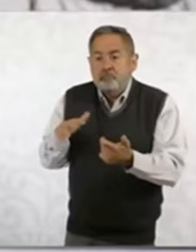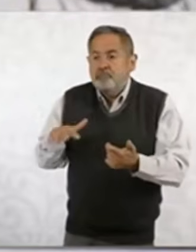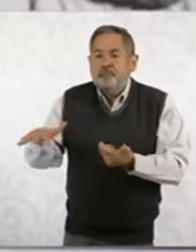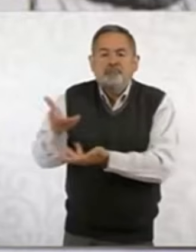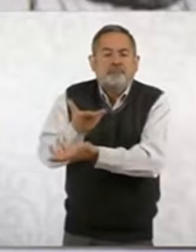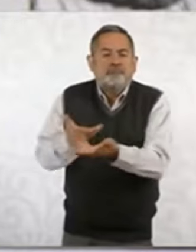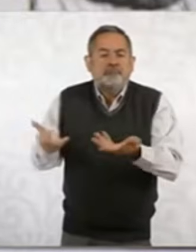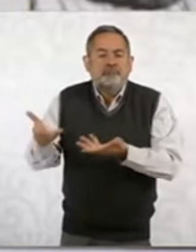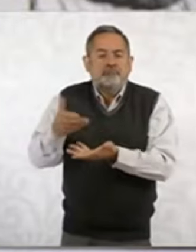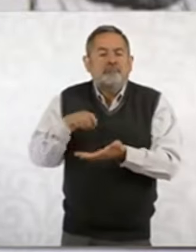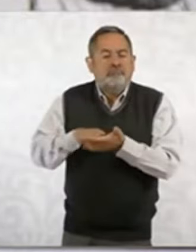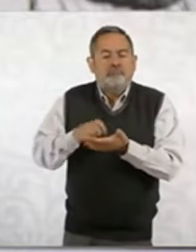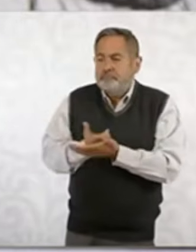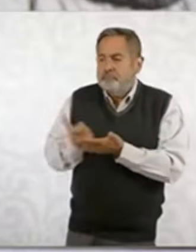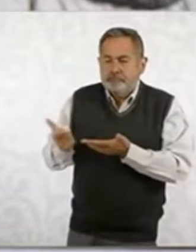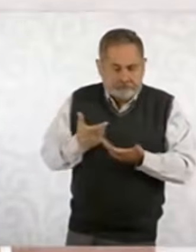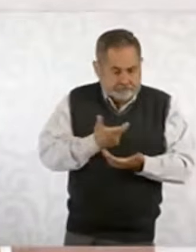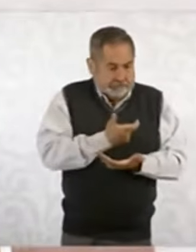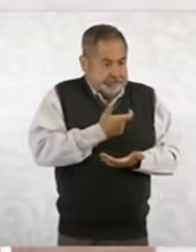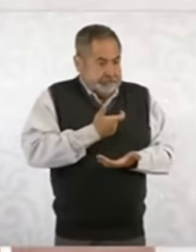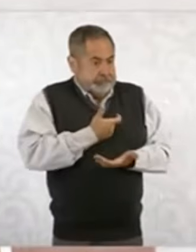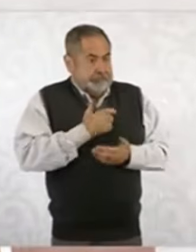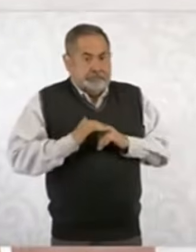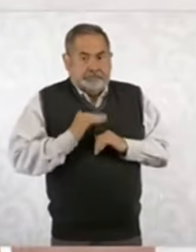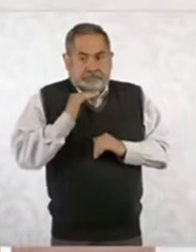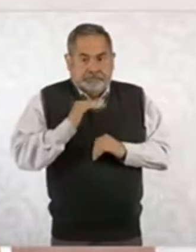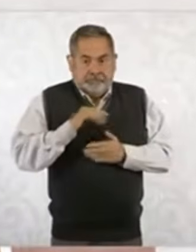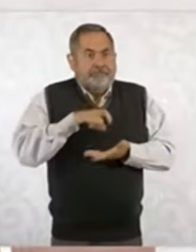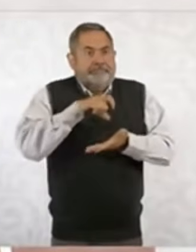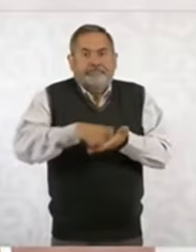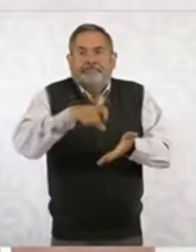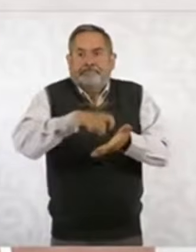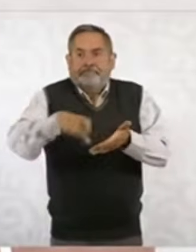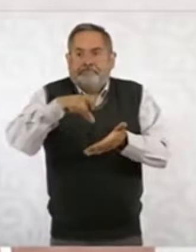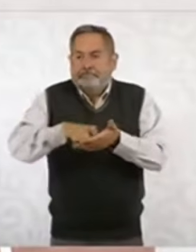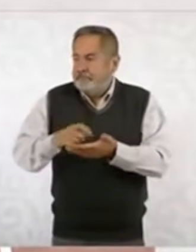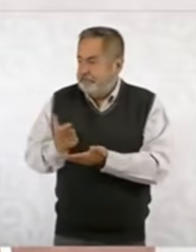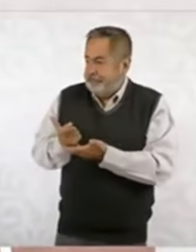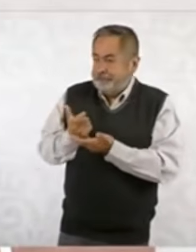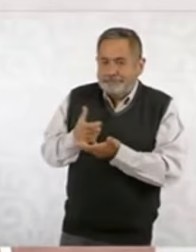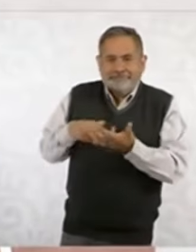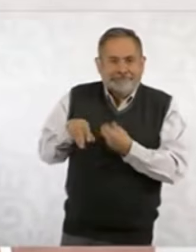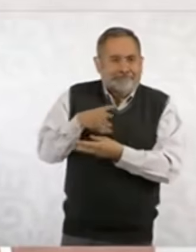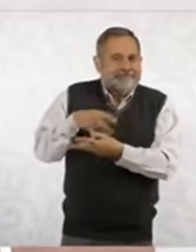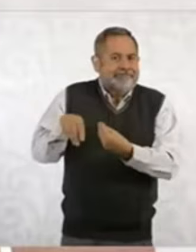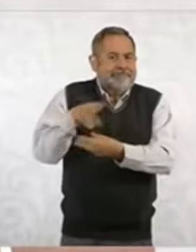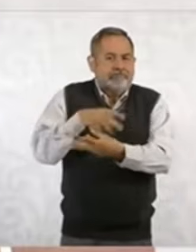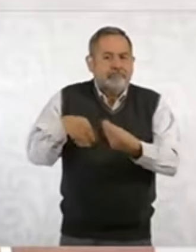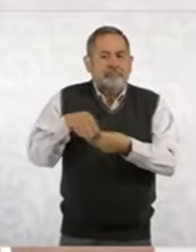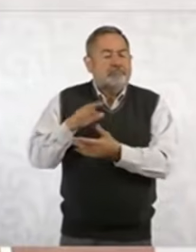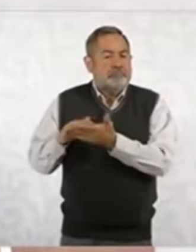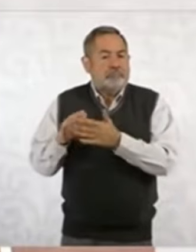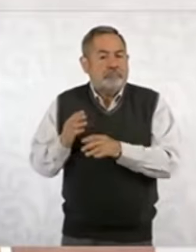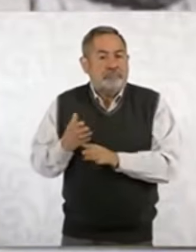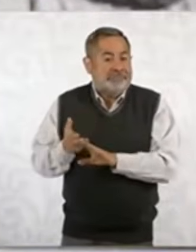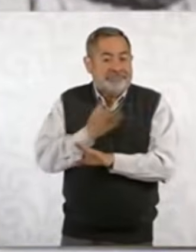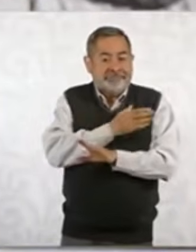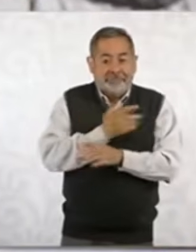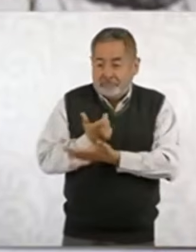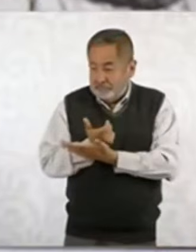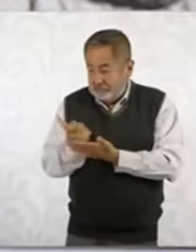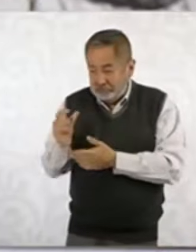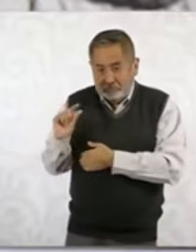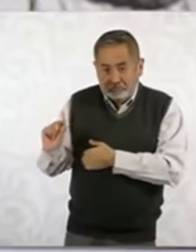porque la generación de riqueza, cuando el salario es muy bajo, pues se queda concentrada en unos cuantos.